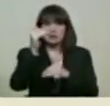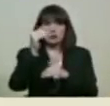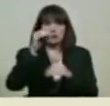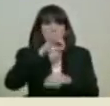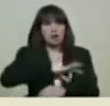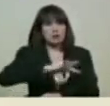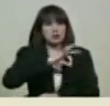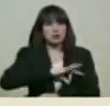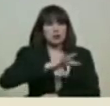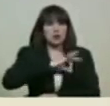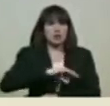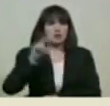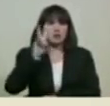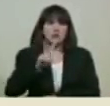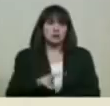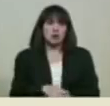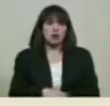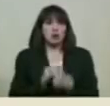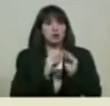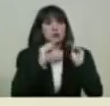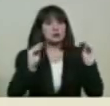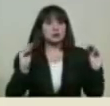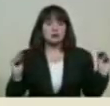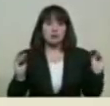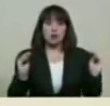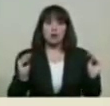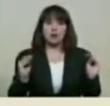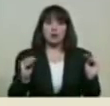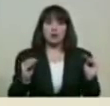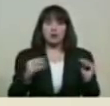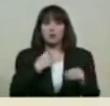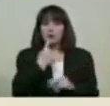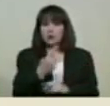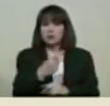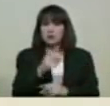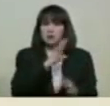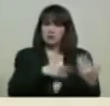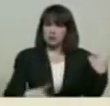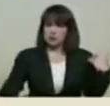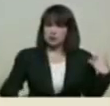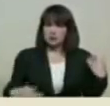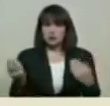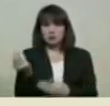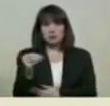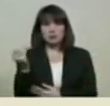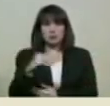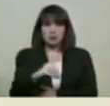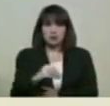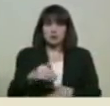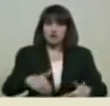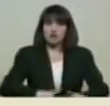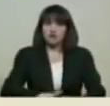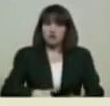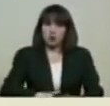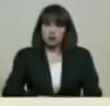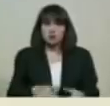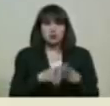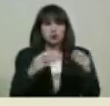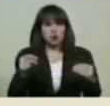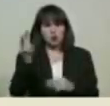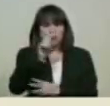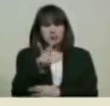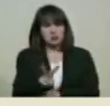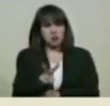sociedad venezolana. Es un llamado nuevamente, como ha dicho nuestro presidente, a que sumemos todos los esfuerzos, los venezolanos y